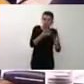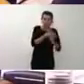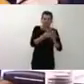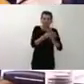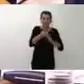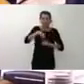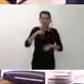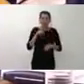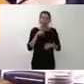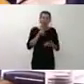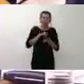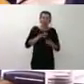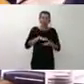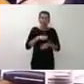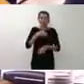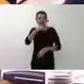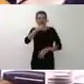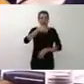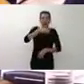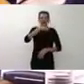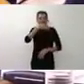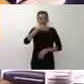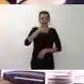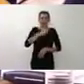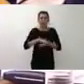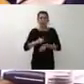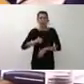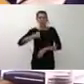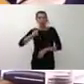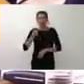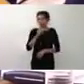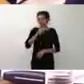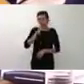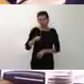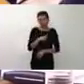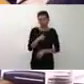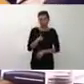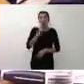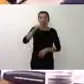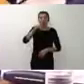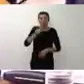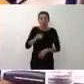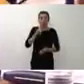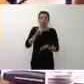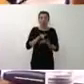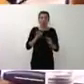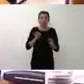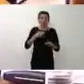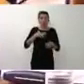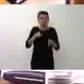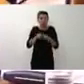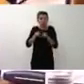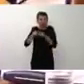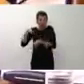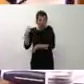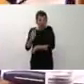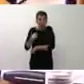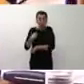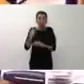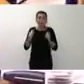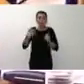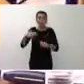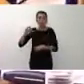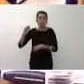ni para el provecho político, para el oportunismo. Hoy es el día donde nuestros hermanos que viven en la octava isla nos